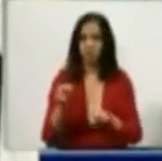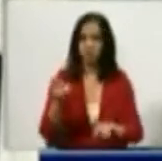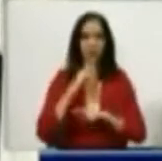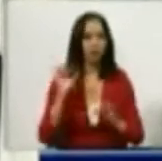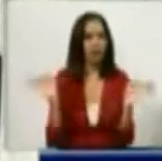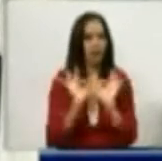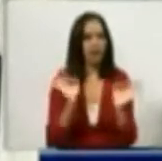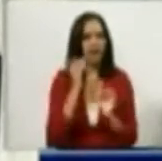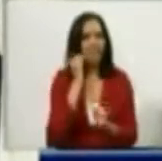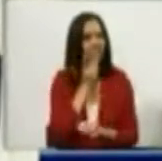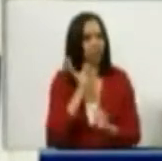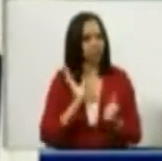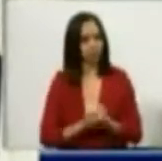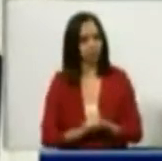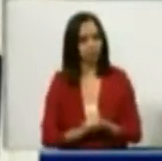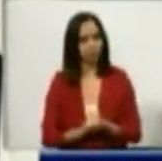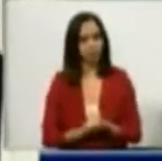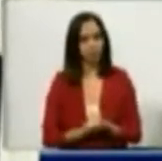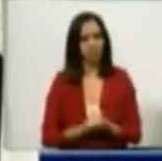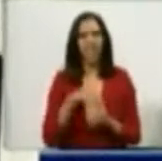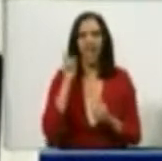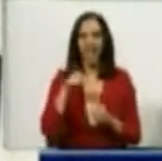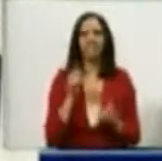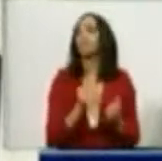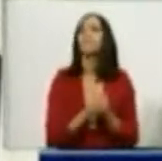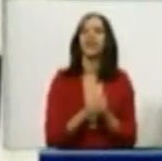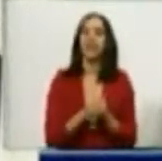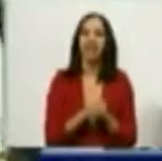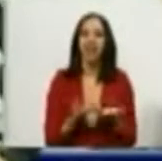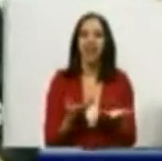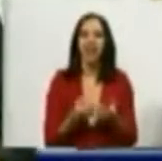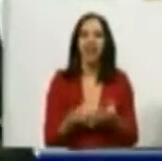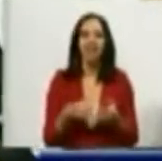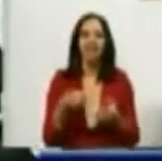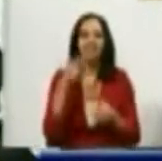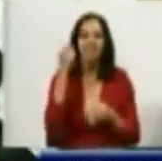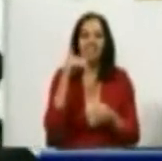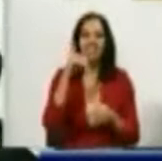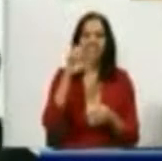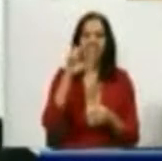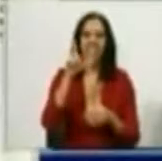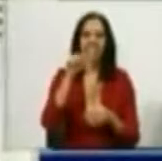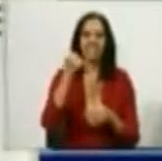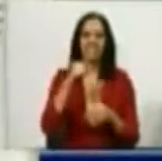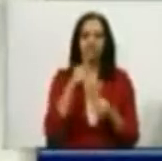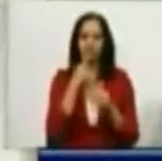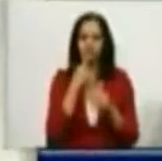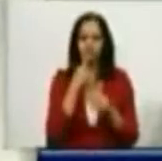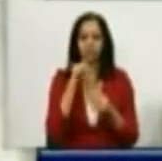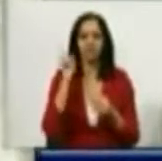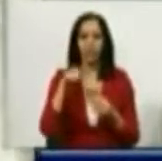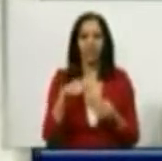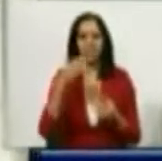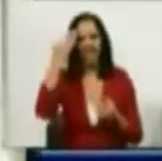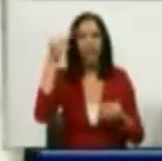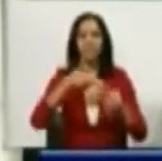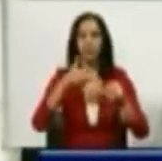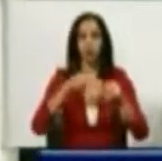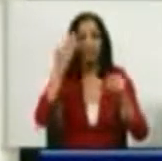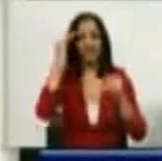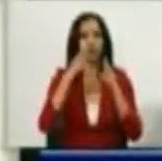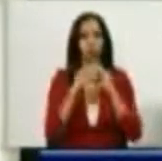responde nada Darío Ahí vamos a poner a delsa solórzanora de esa solar se deja así porque sabe petróleo sabe de todo pues